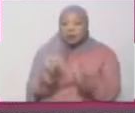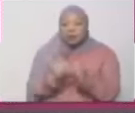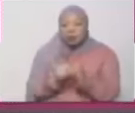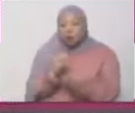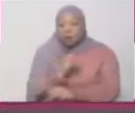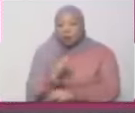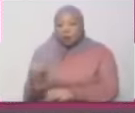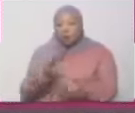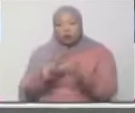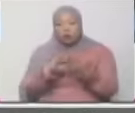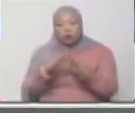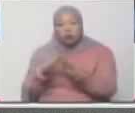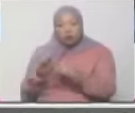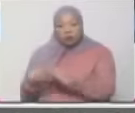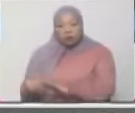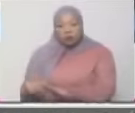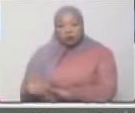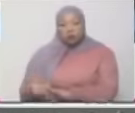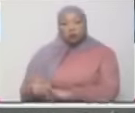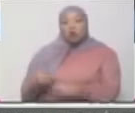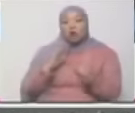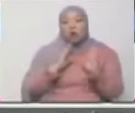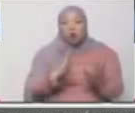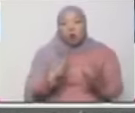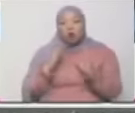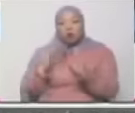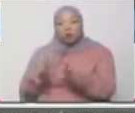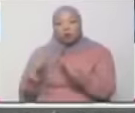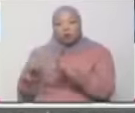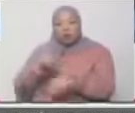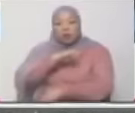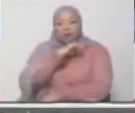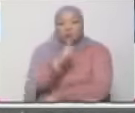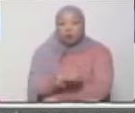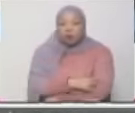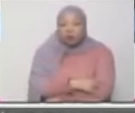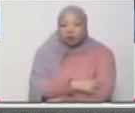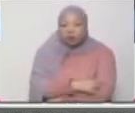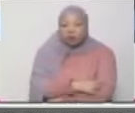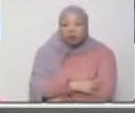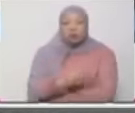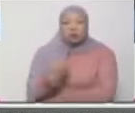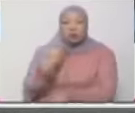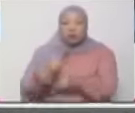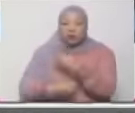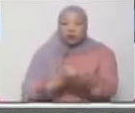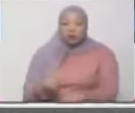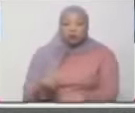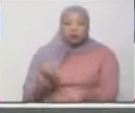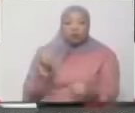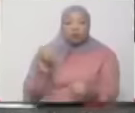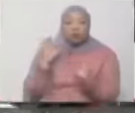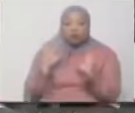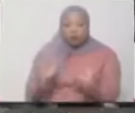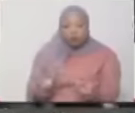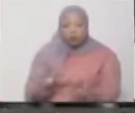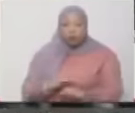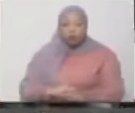comunas consolidadas, organizadas, empoderadas, bien estructuradas y bien formadas.